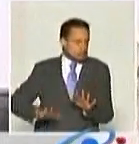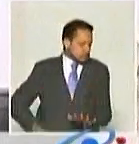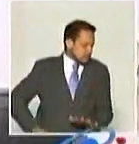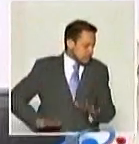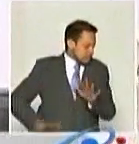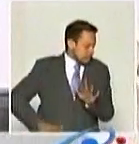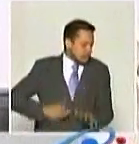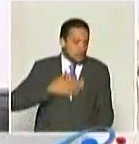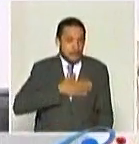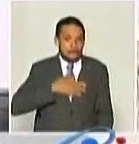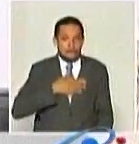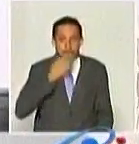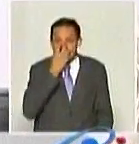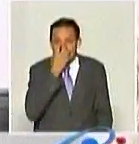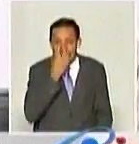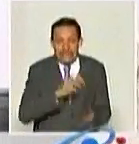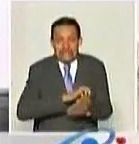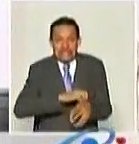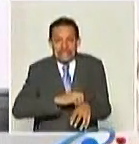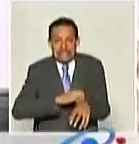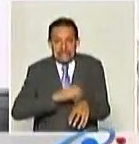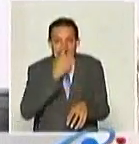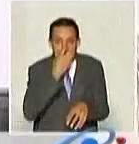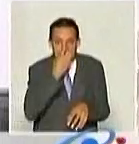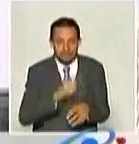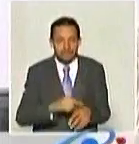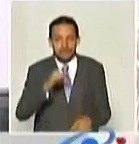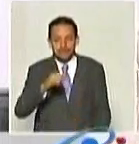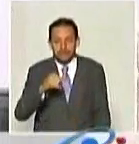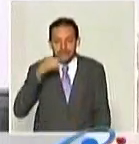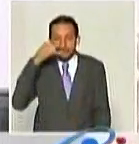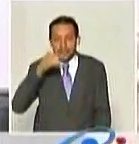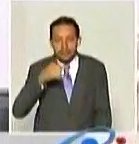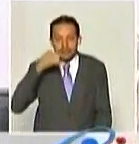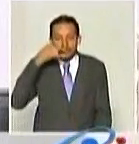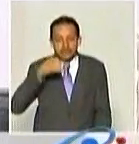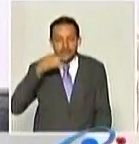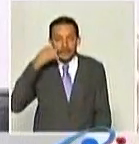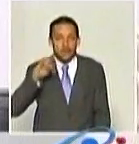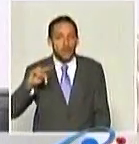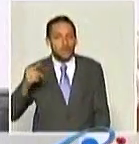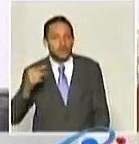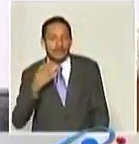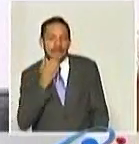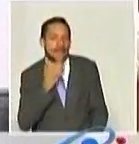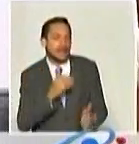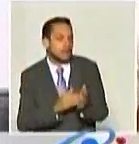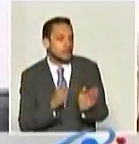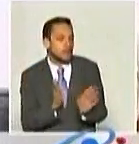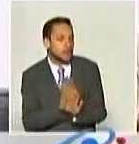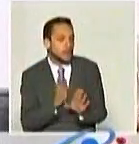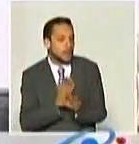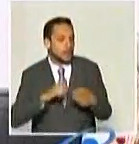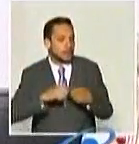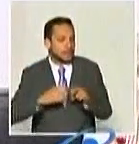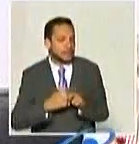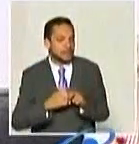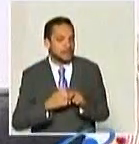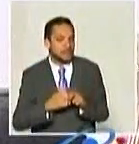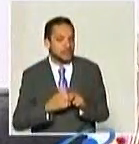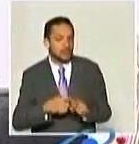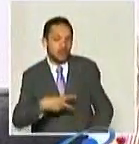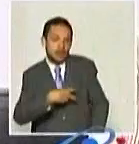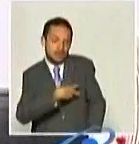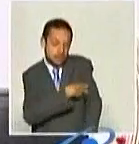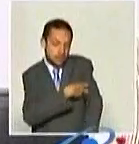en la nariz y es tóxico cuando se respira, más si se aplica por otras vías, por ejemplo, a través de un suero, a través